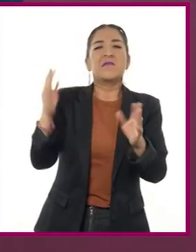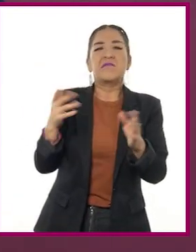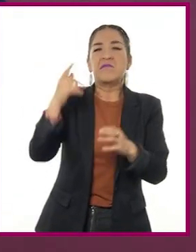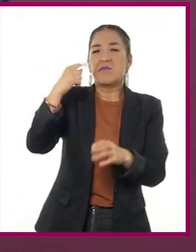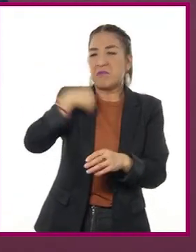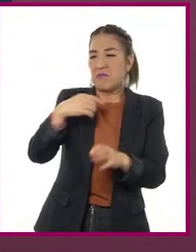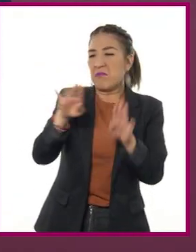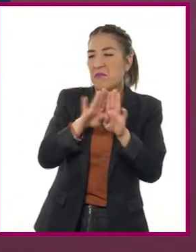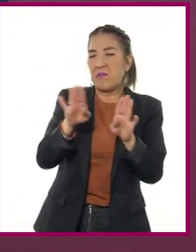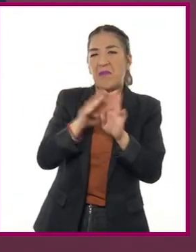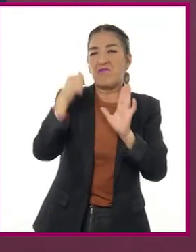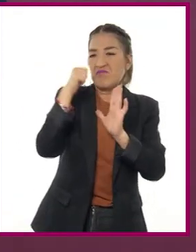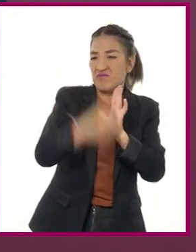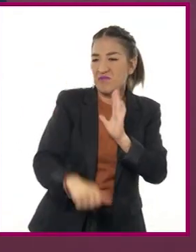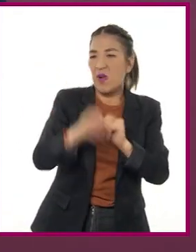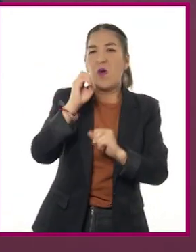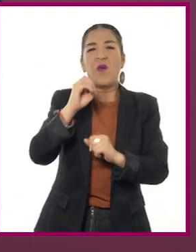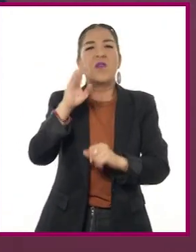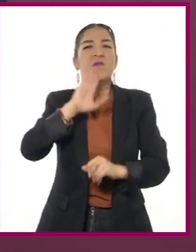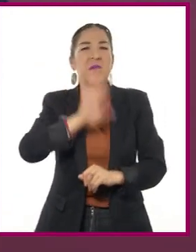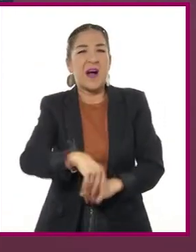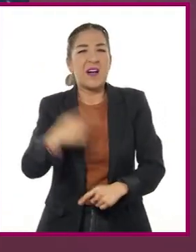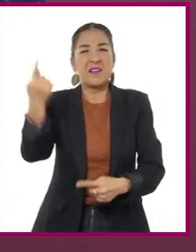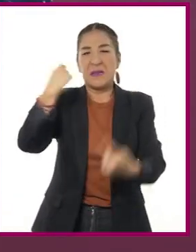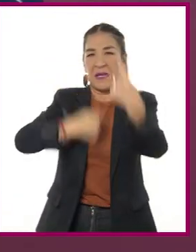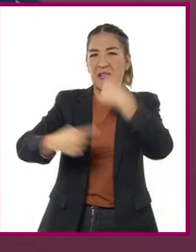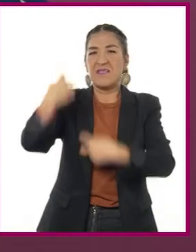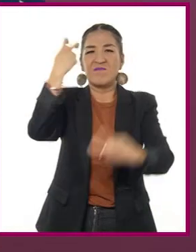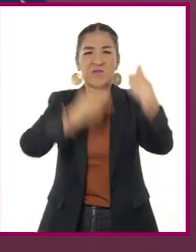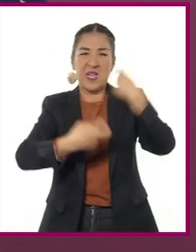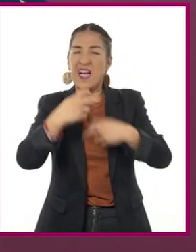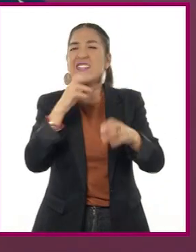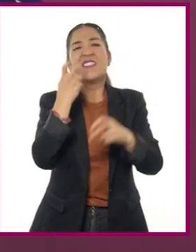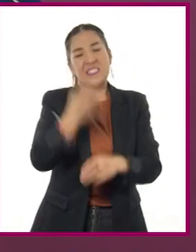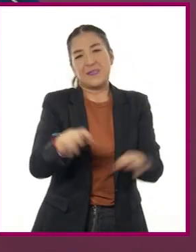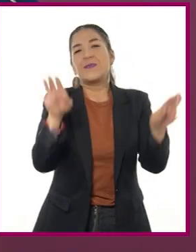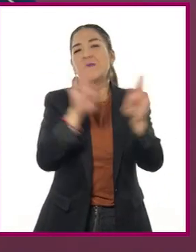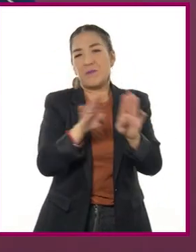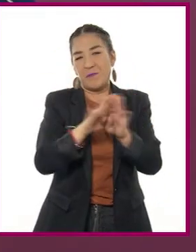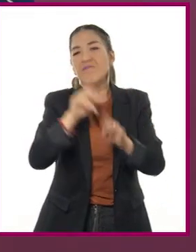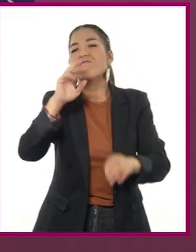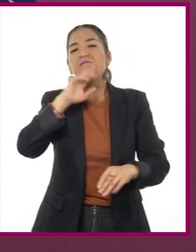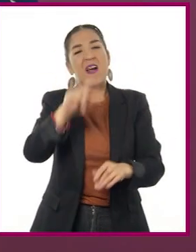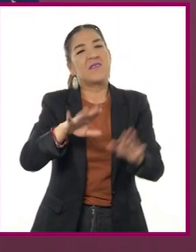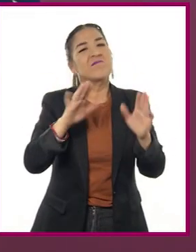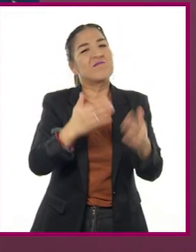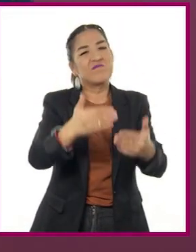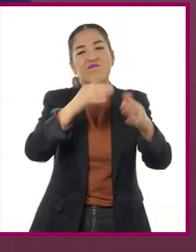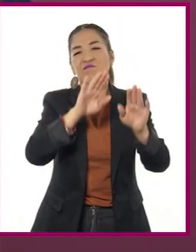censura. La presencia de la imprenta abrió la posibilidad de un